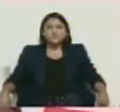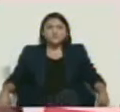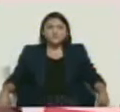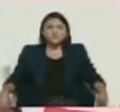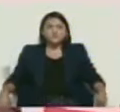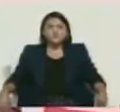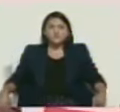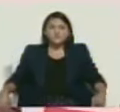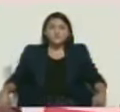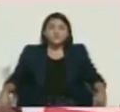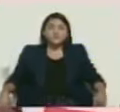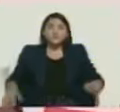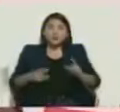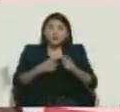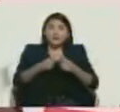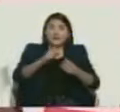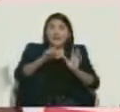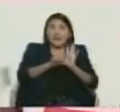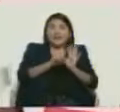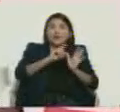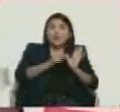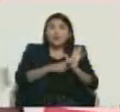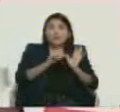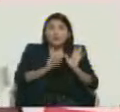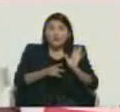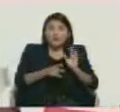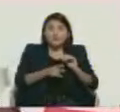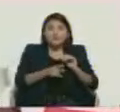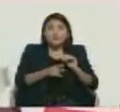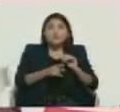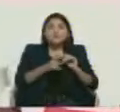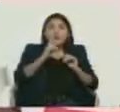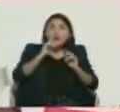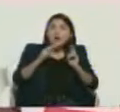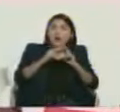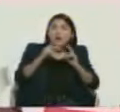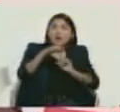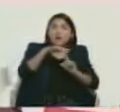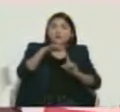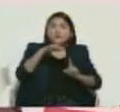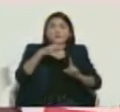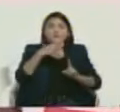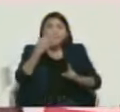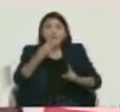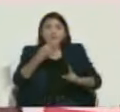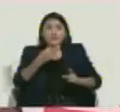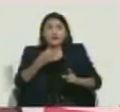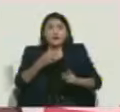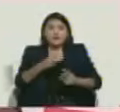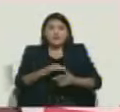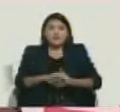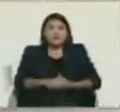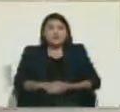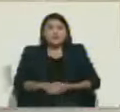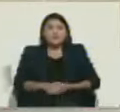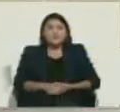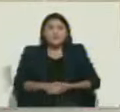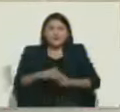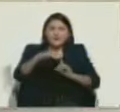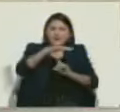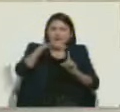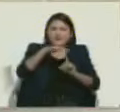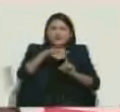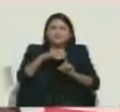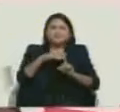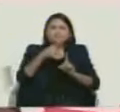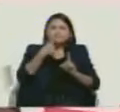La ley actúa, se encuentran con la realidad. Mira, Jessica, y la realidad